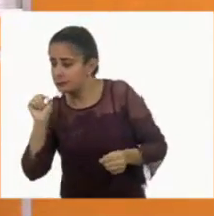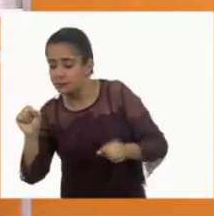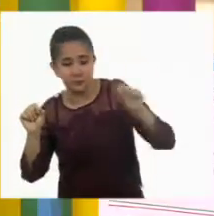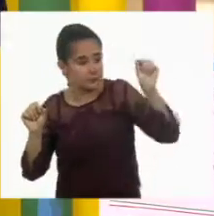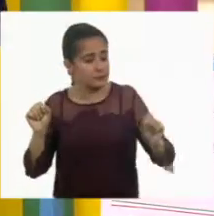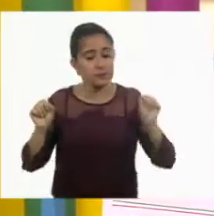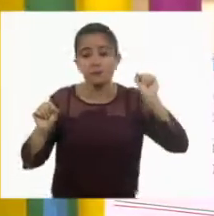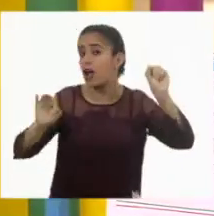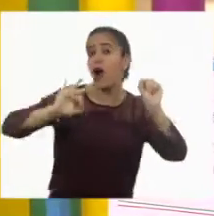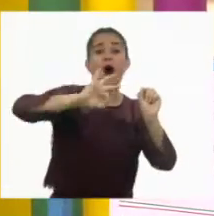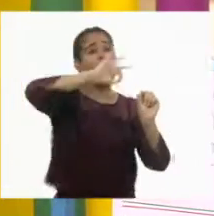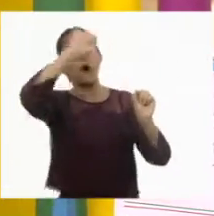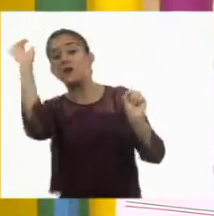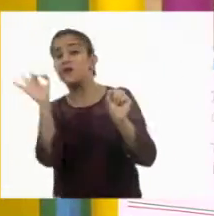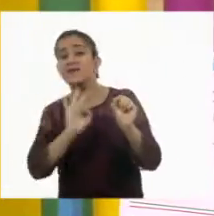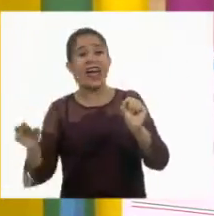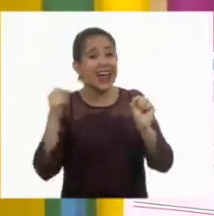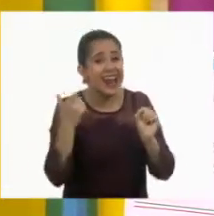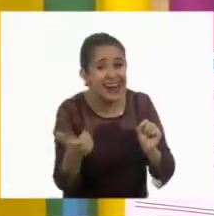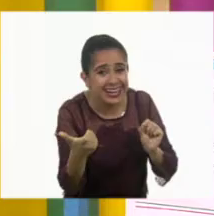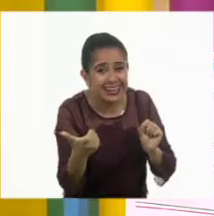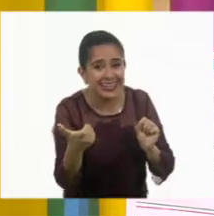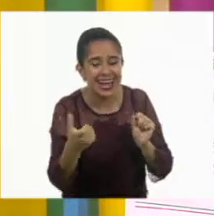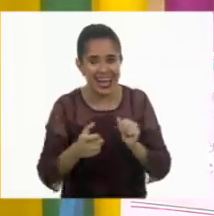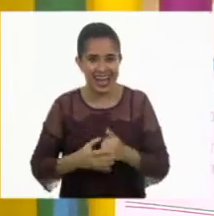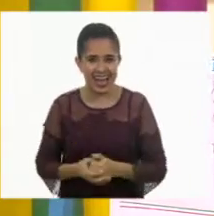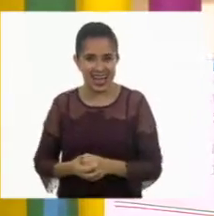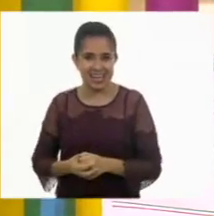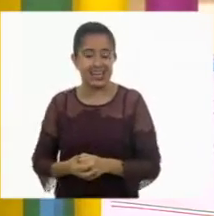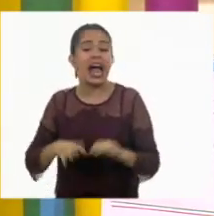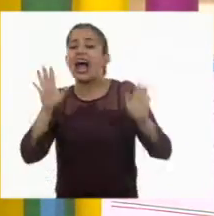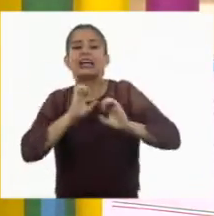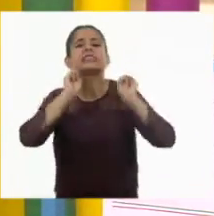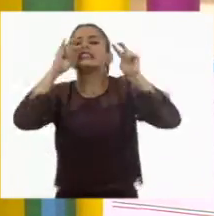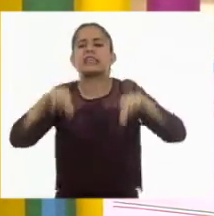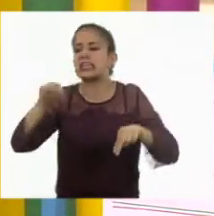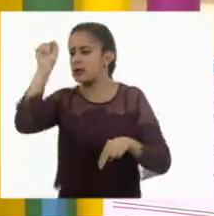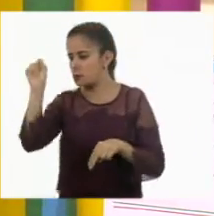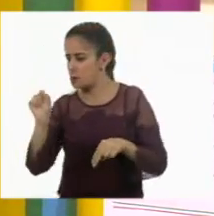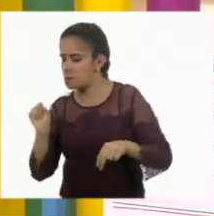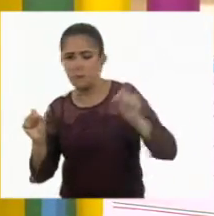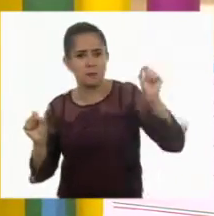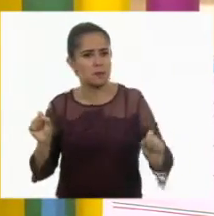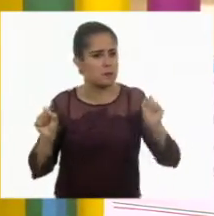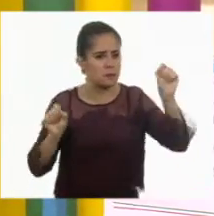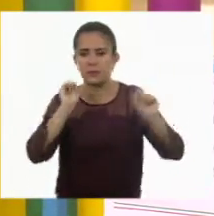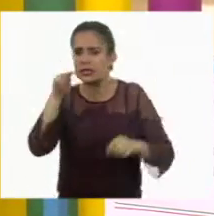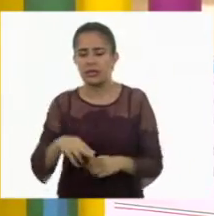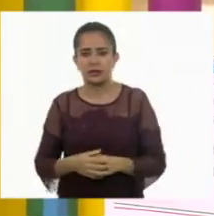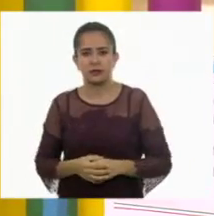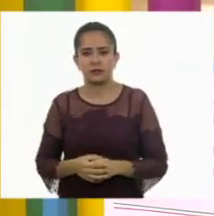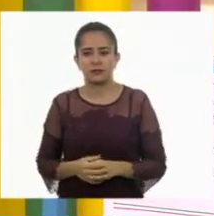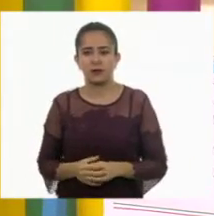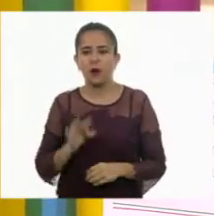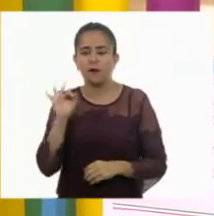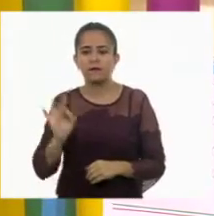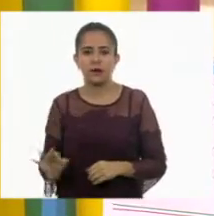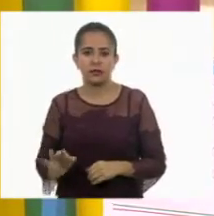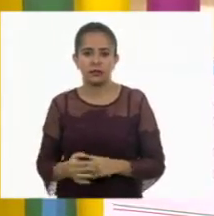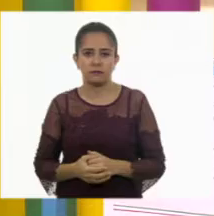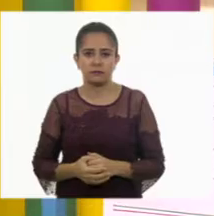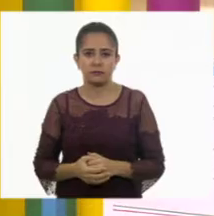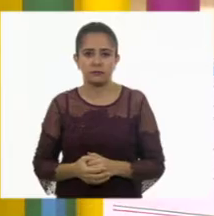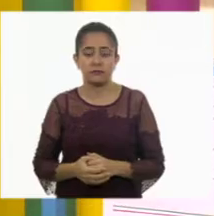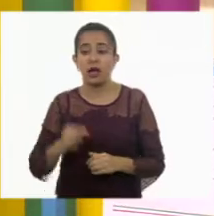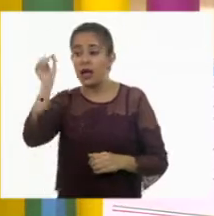2 por 1? ¡Oferta! Sin los signos de admiración. Oferta. Otra vez, va, sale. ¿Y cuánto es 2 por 1? Oferta. Y con